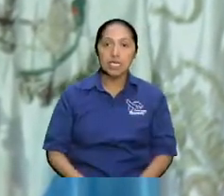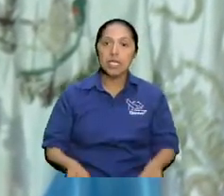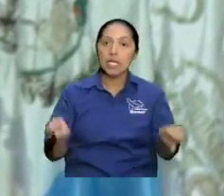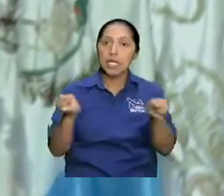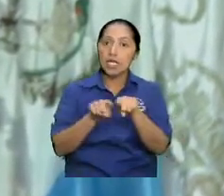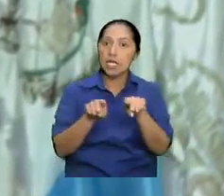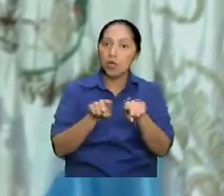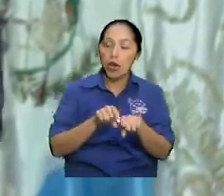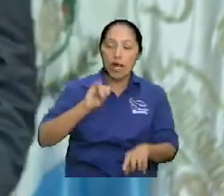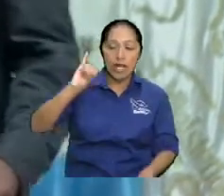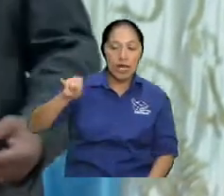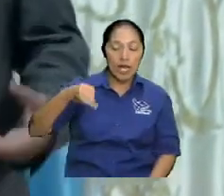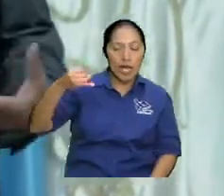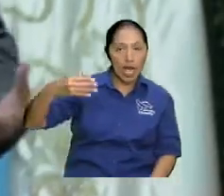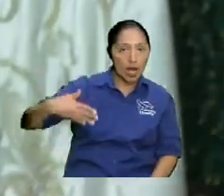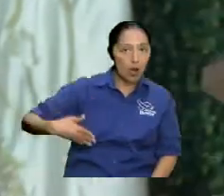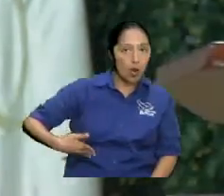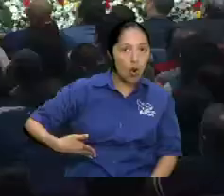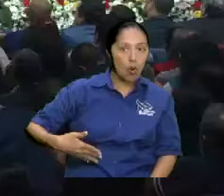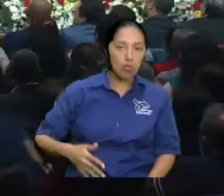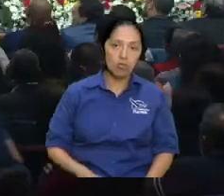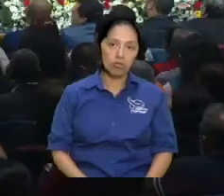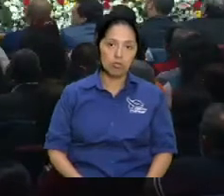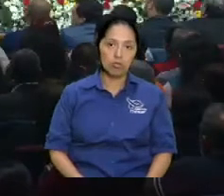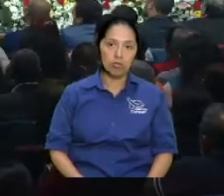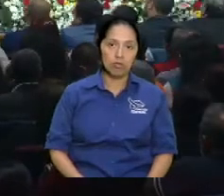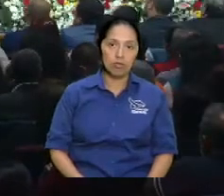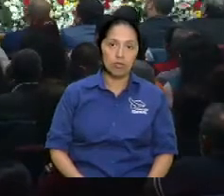negocio. Yo te doy, tú me das.